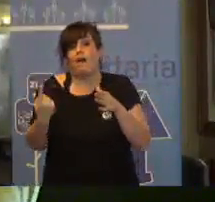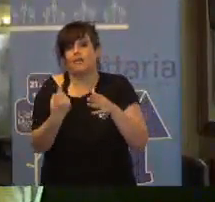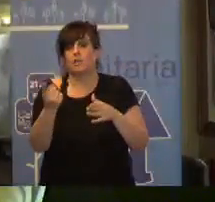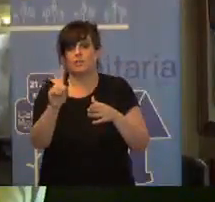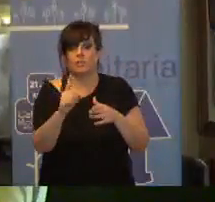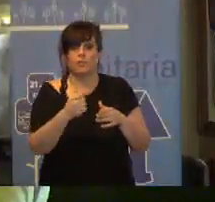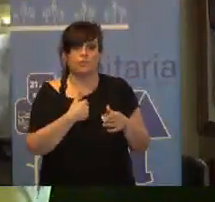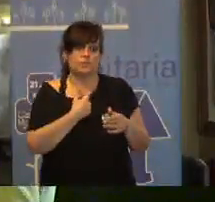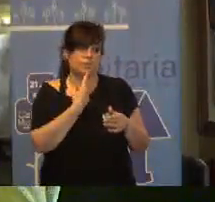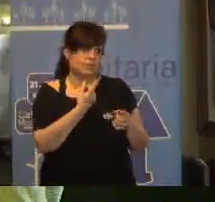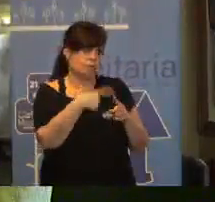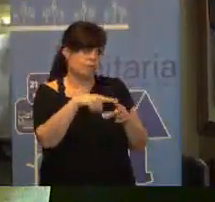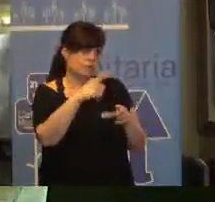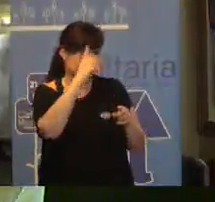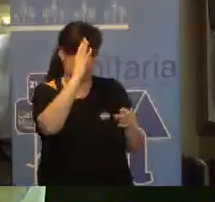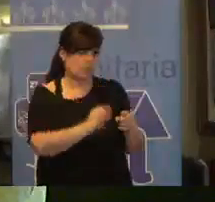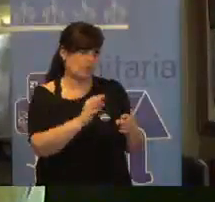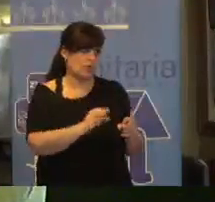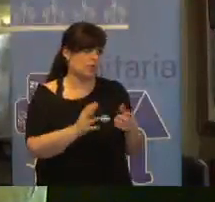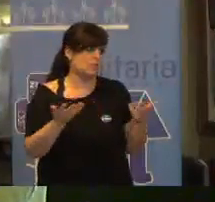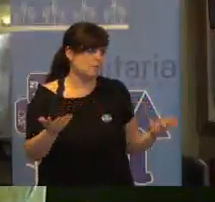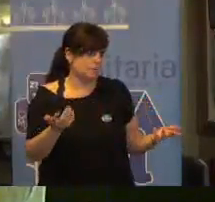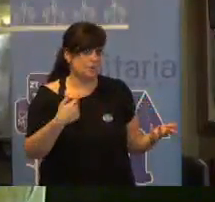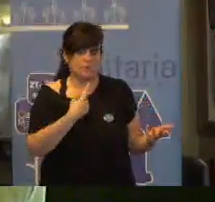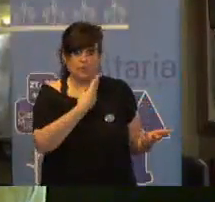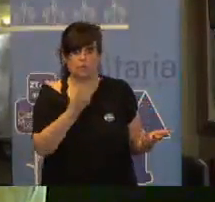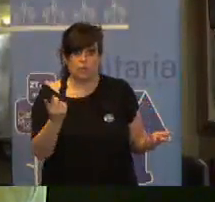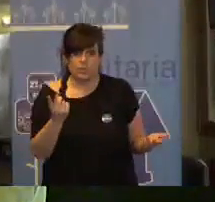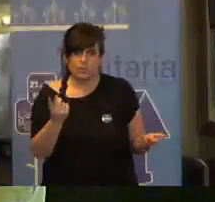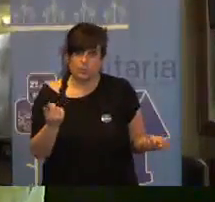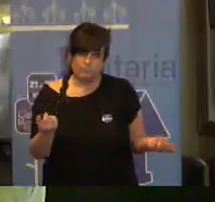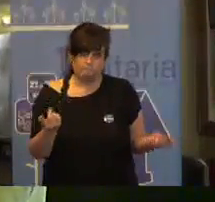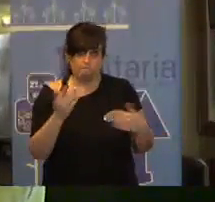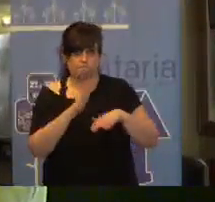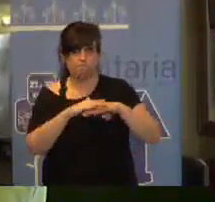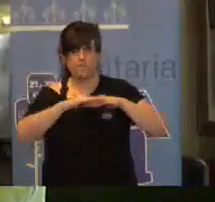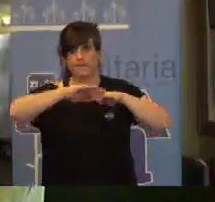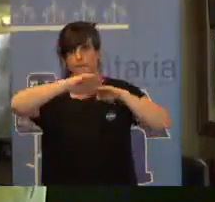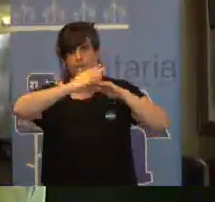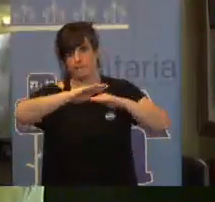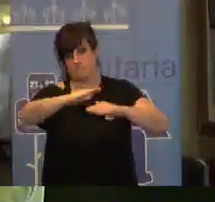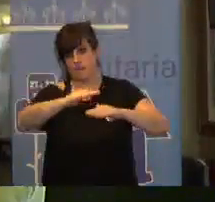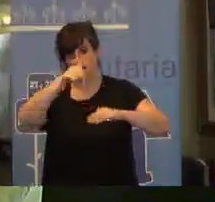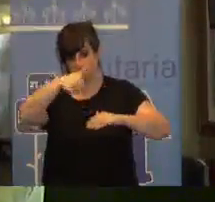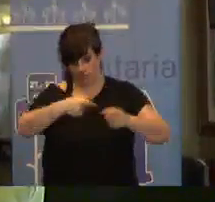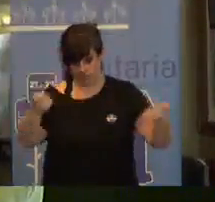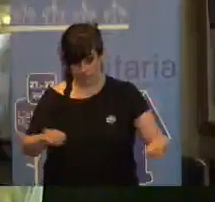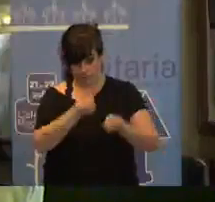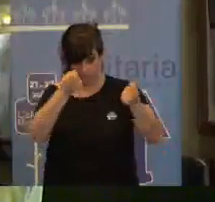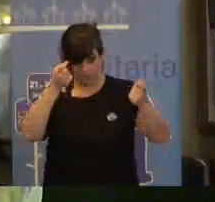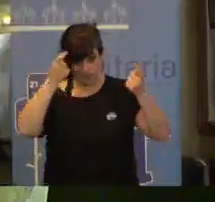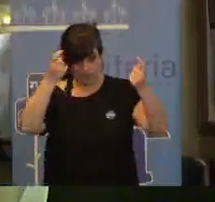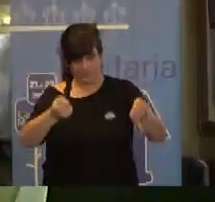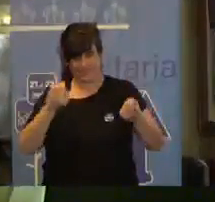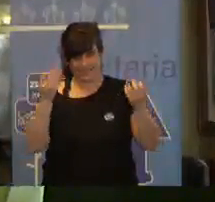estou dicindo obvio, pero estou dicindo para que en Marea intente nesta campaña tamén establecer